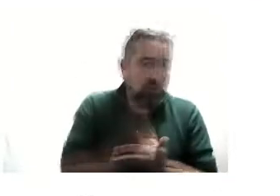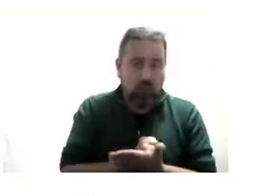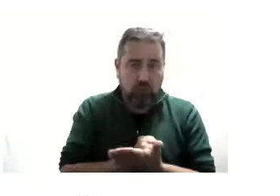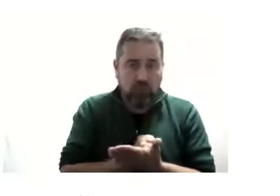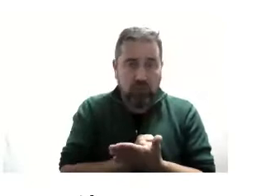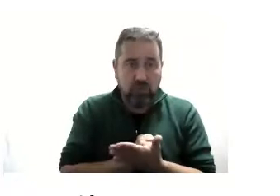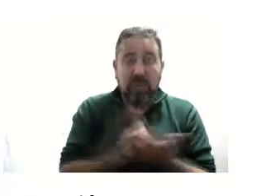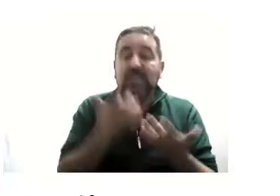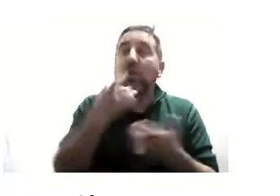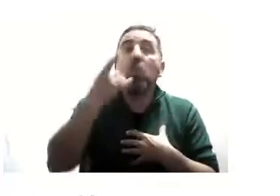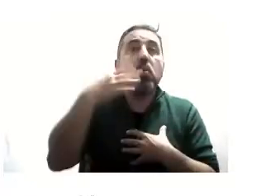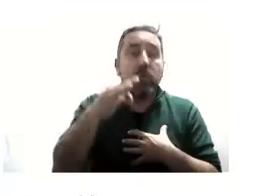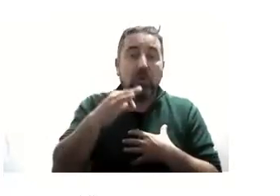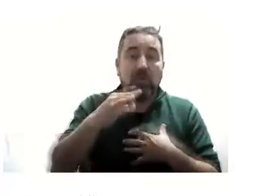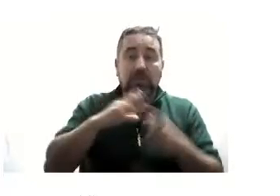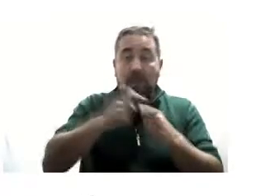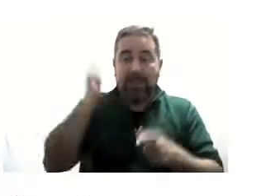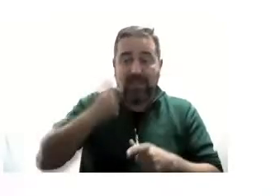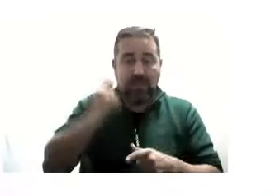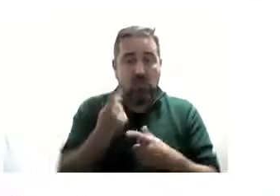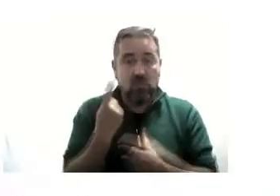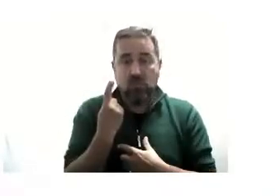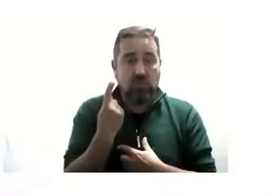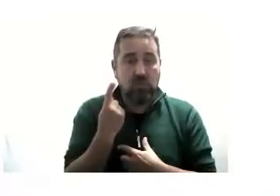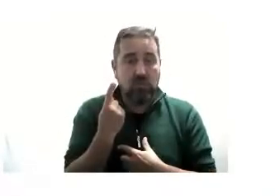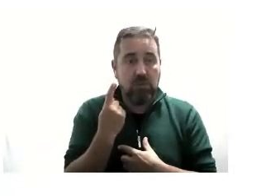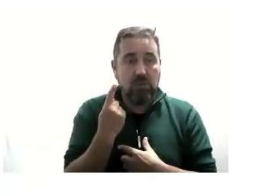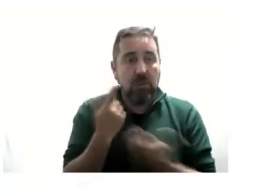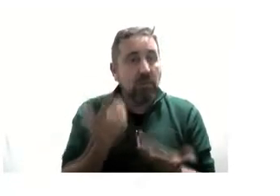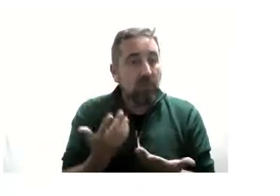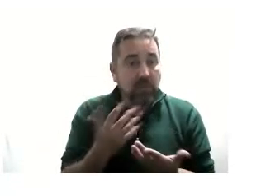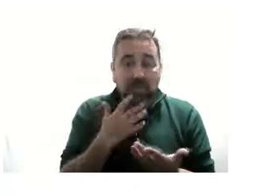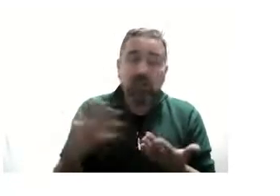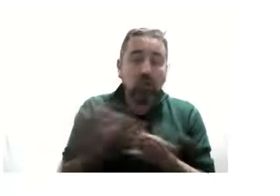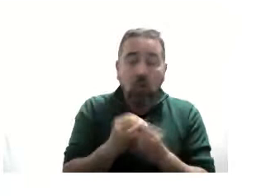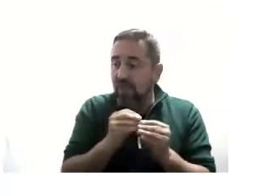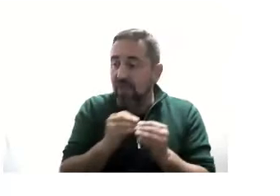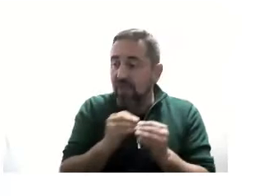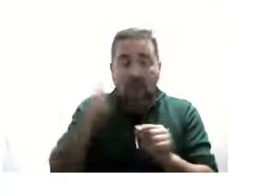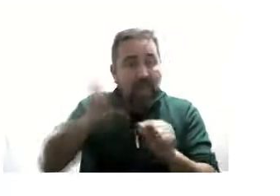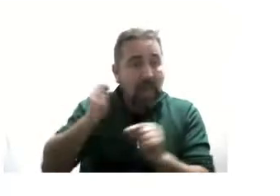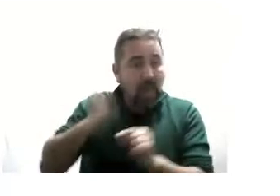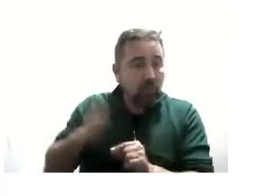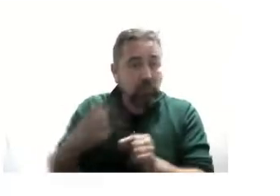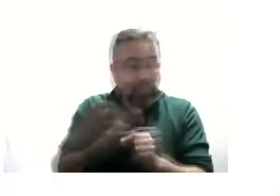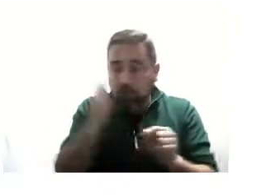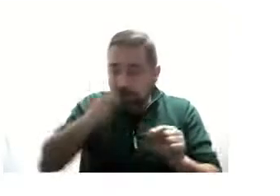frase, eso, si lo único que tenemos es un martillo, vamos a tender a ver todo como un clavo. Esto es aplicable a